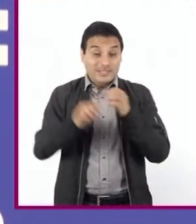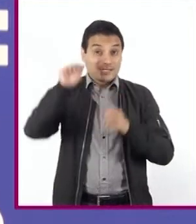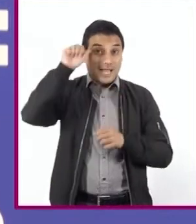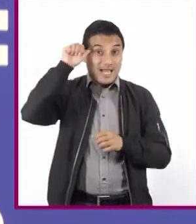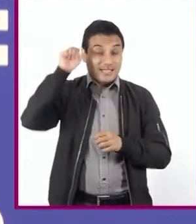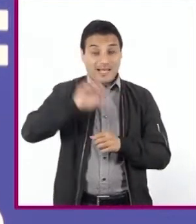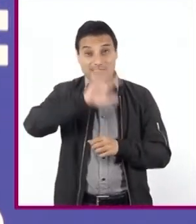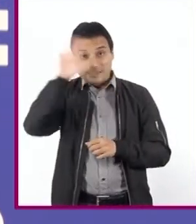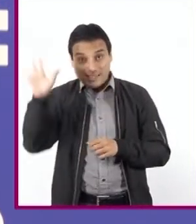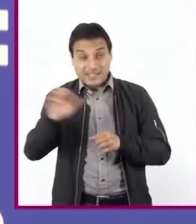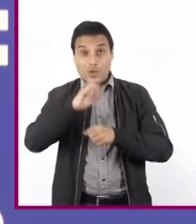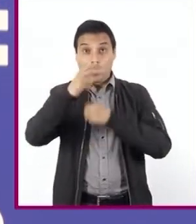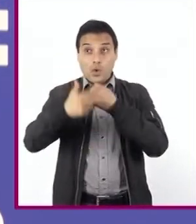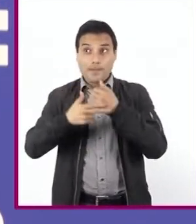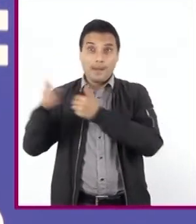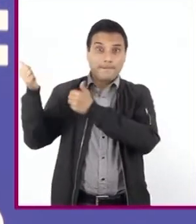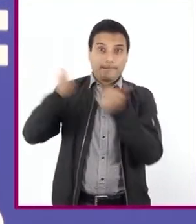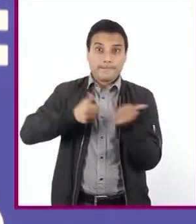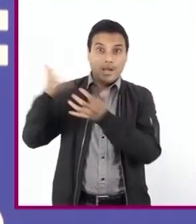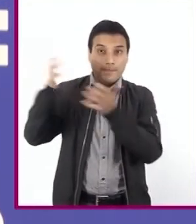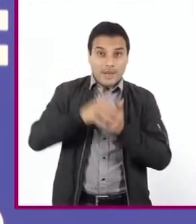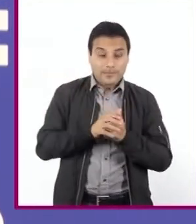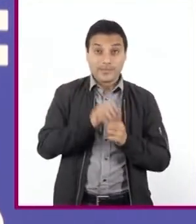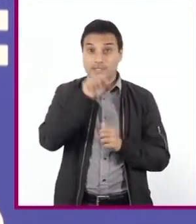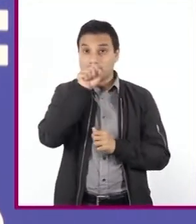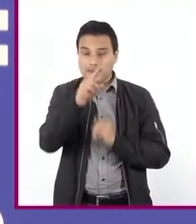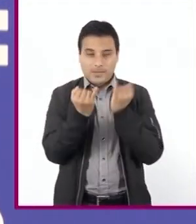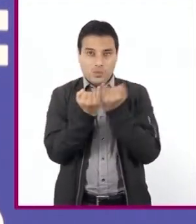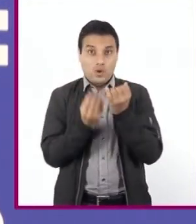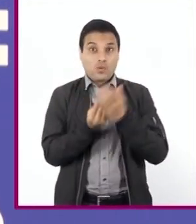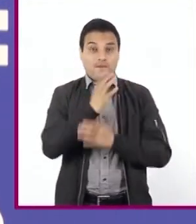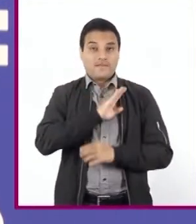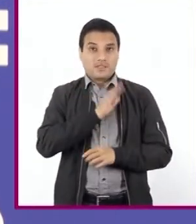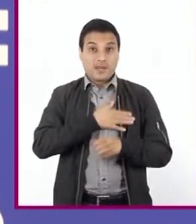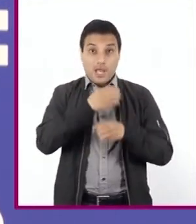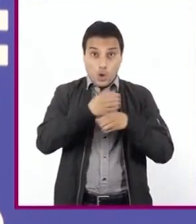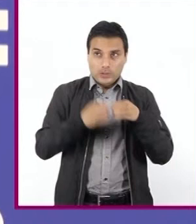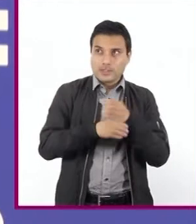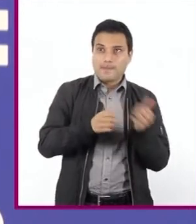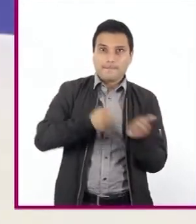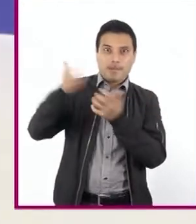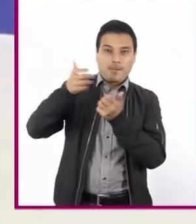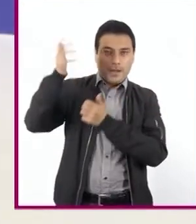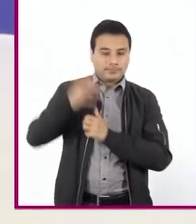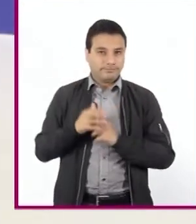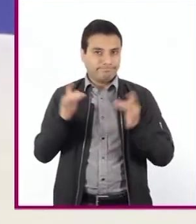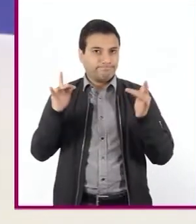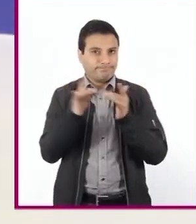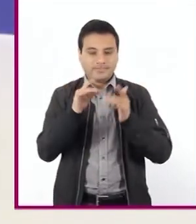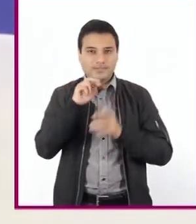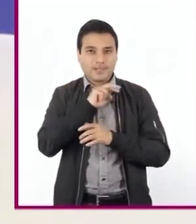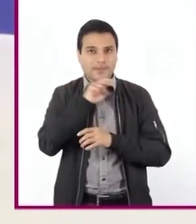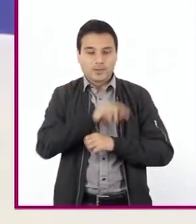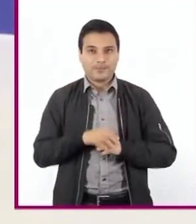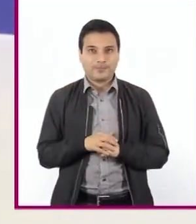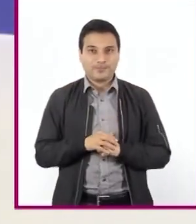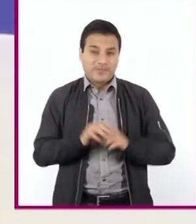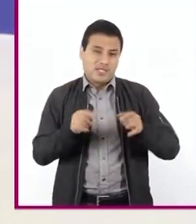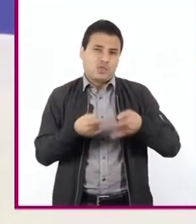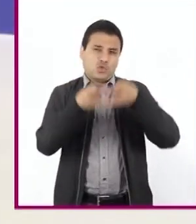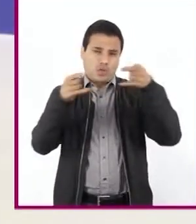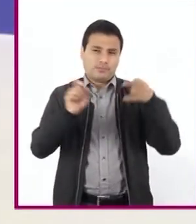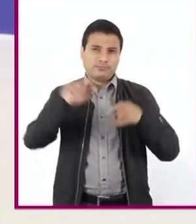y europeos y novohispanos se realizó de manera más ágil y económica. Como mencionan los